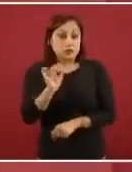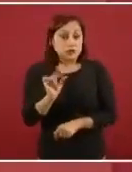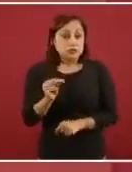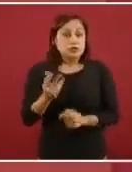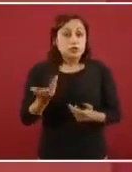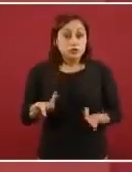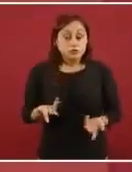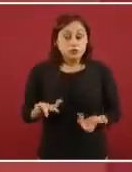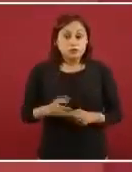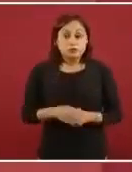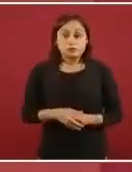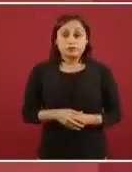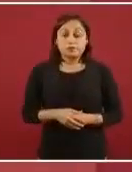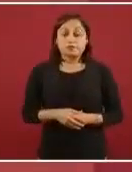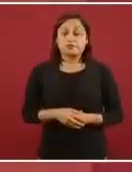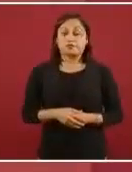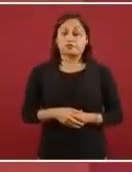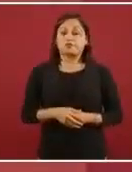Ayuda